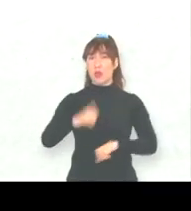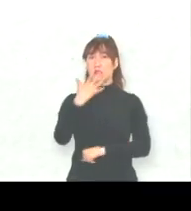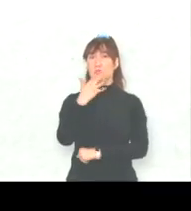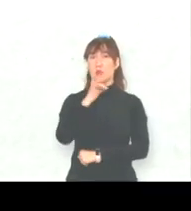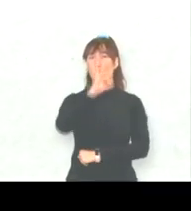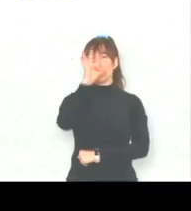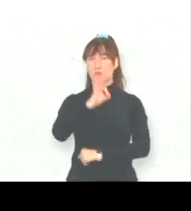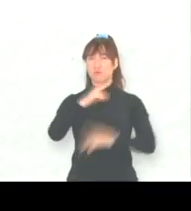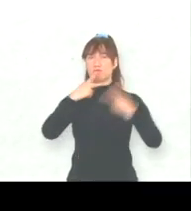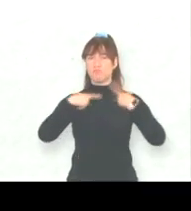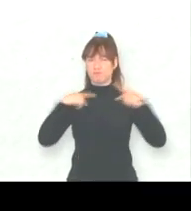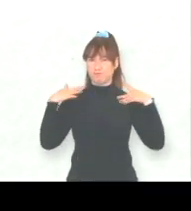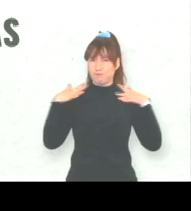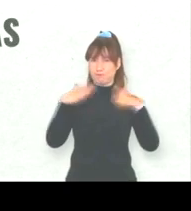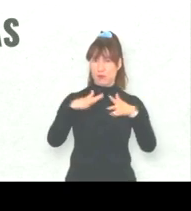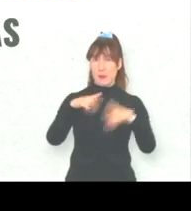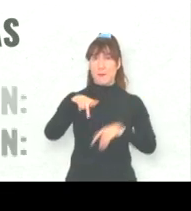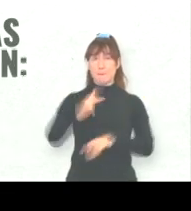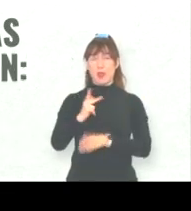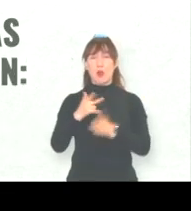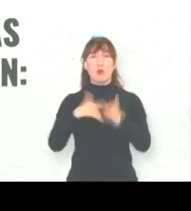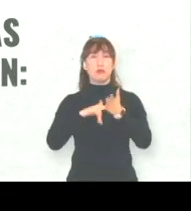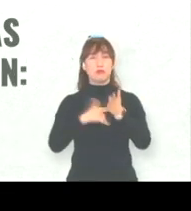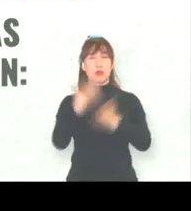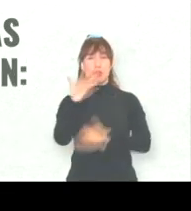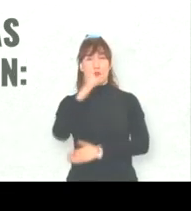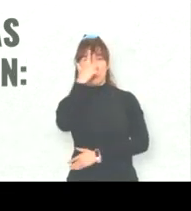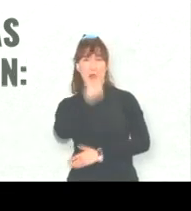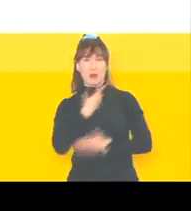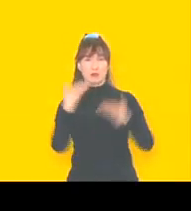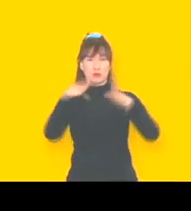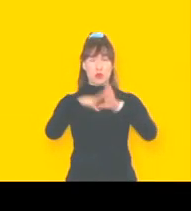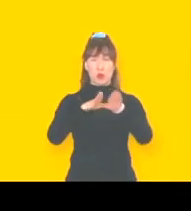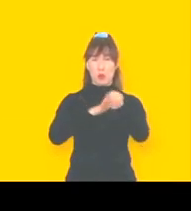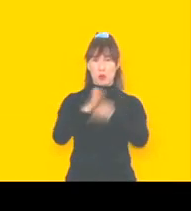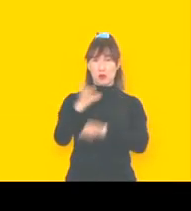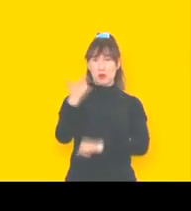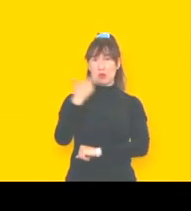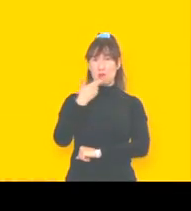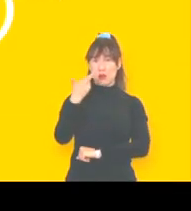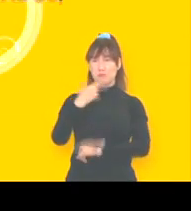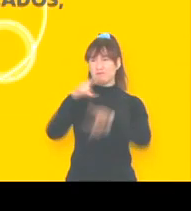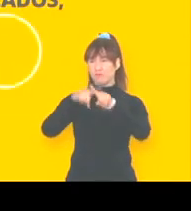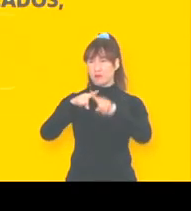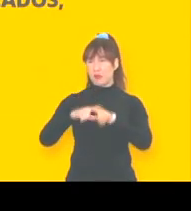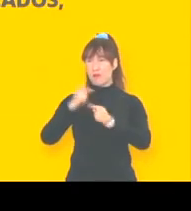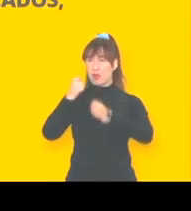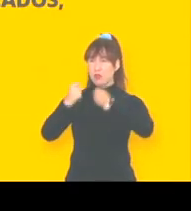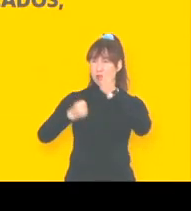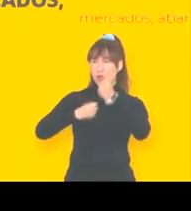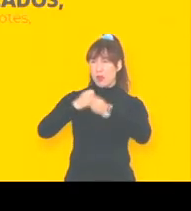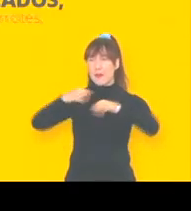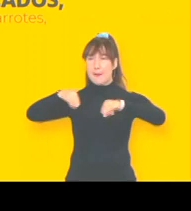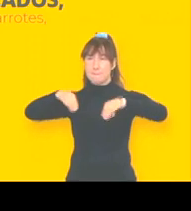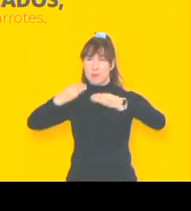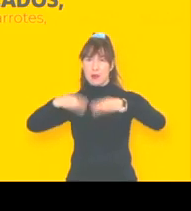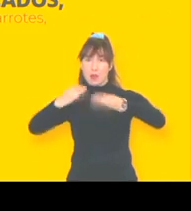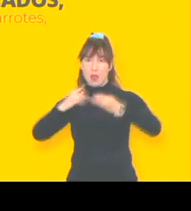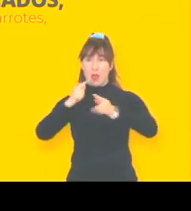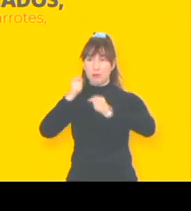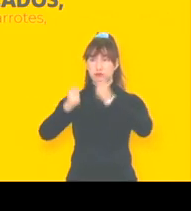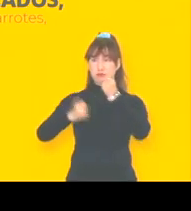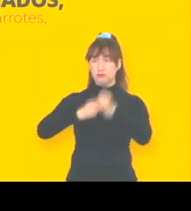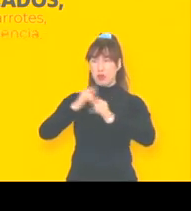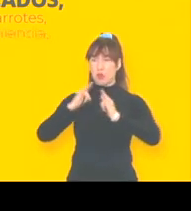con un 50% de aforo y con cierre a las 10 de la noche son: restaurantes, supermercados,